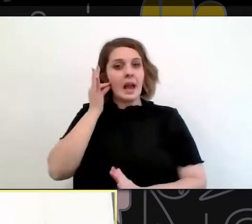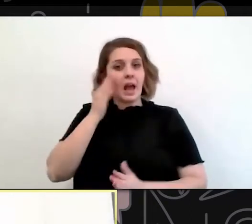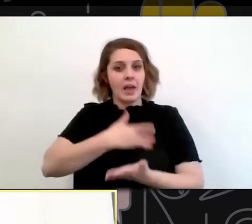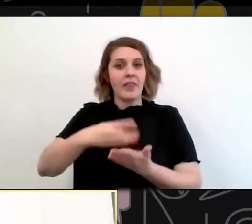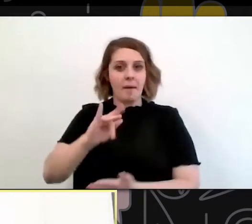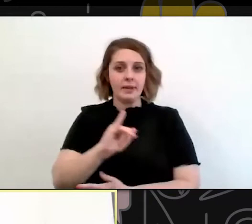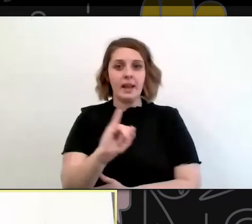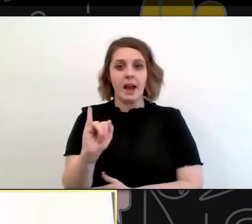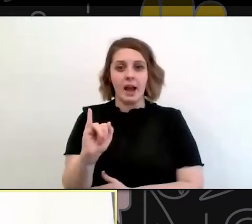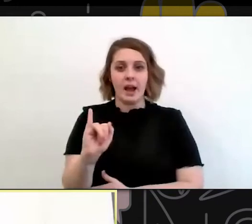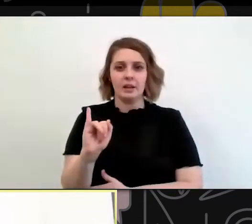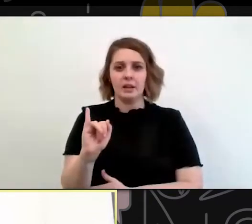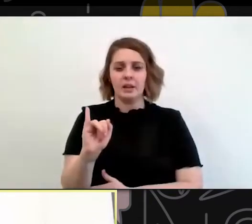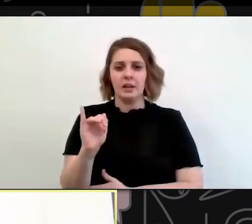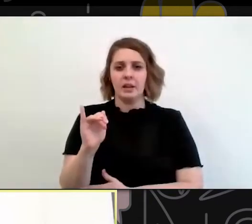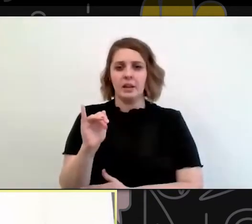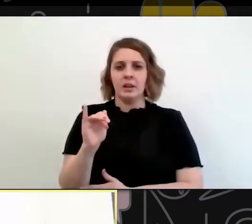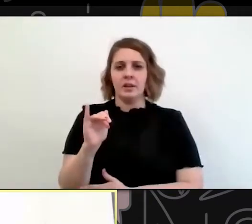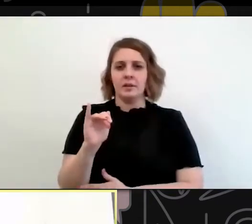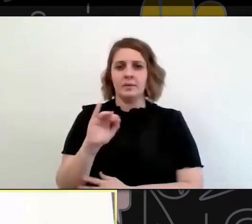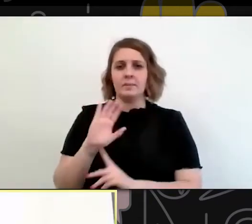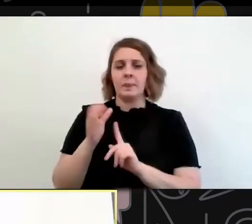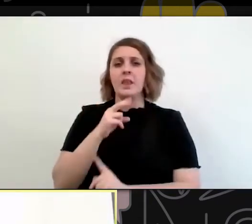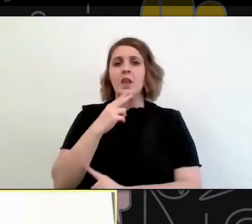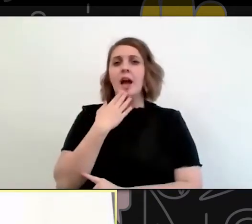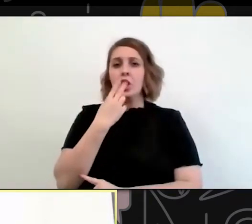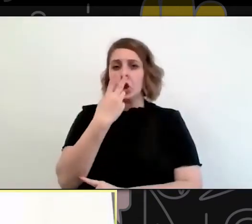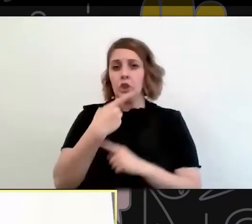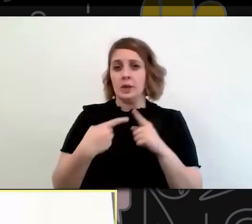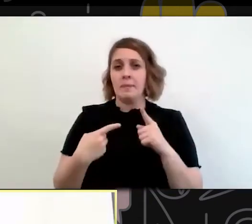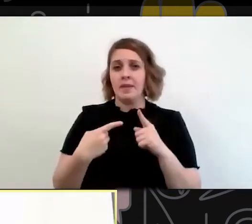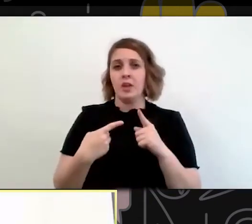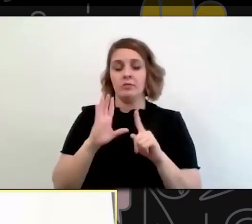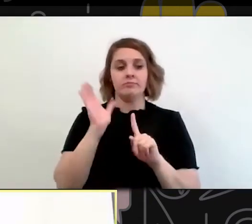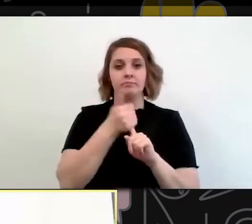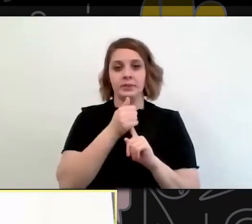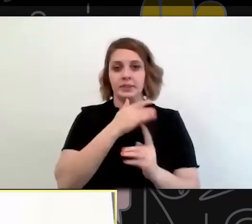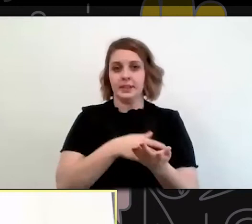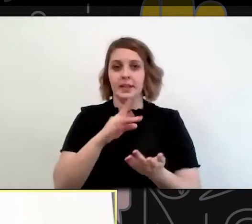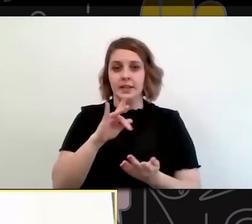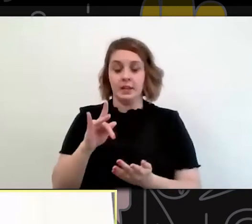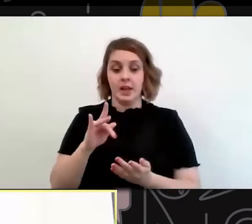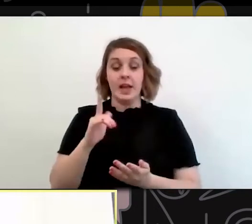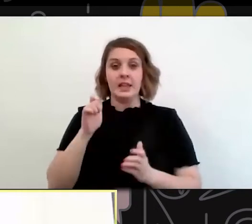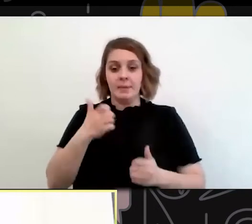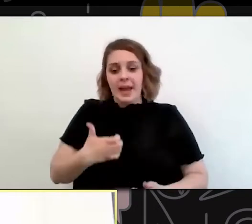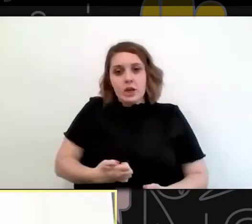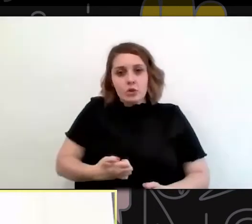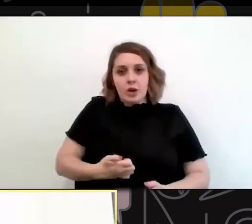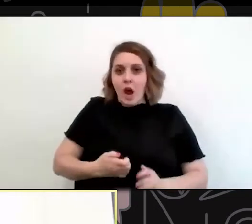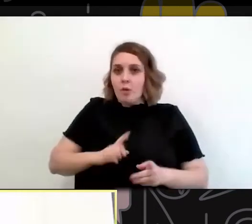debutó hace 12 años, ahora tiene 14, debutó con 2 años y medio, y yo creo que en cuanto a insulina se ha evolucionado muchísimo.